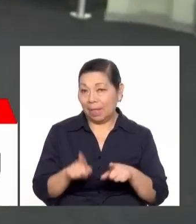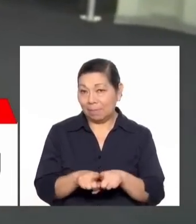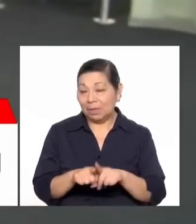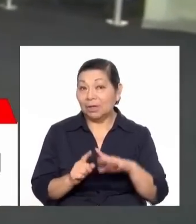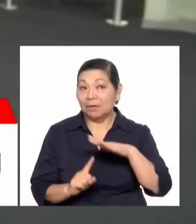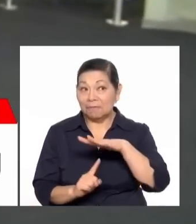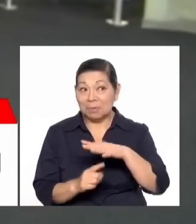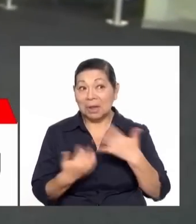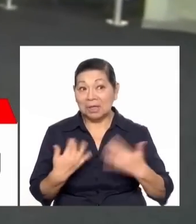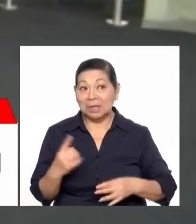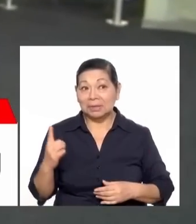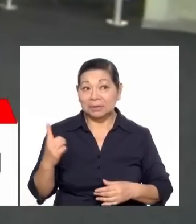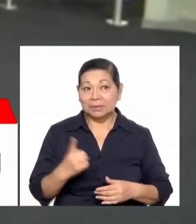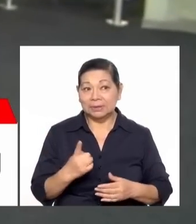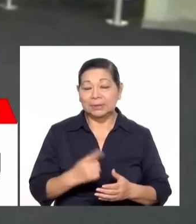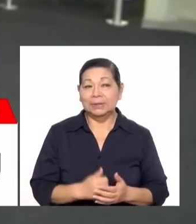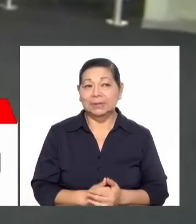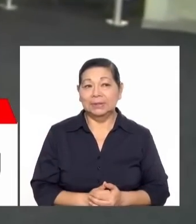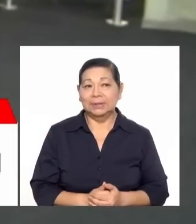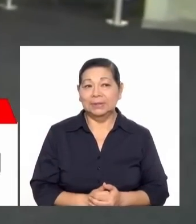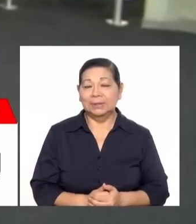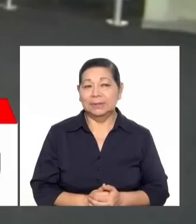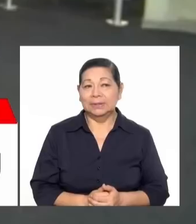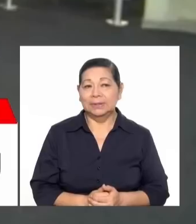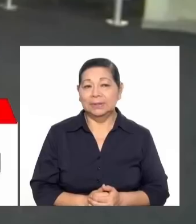nos informan que la